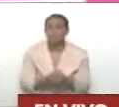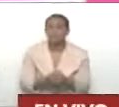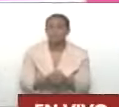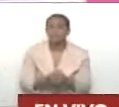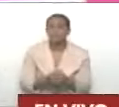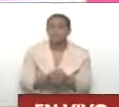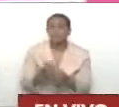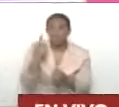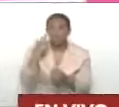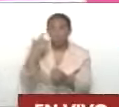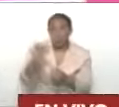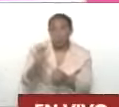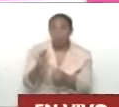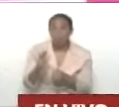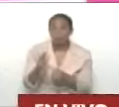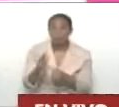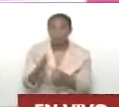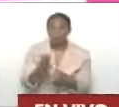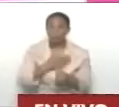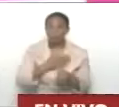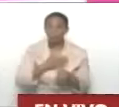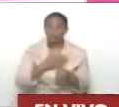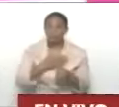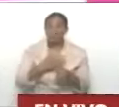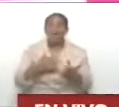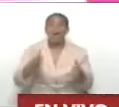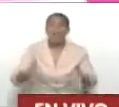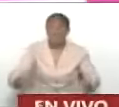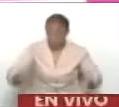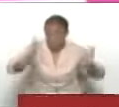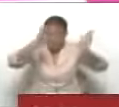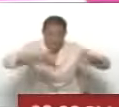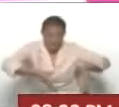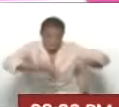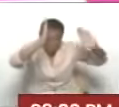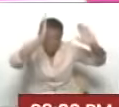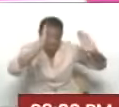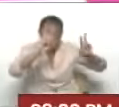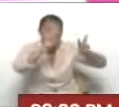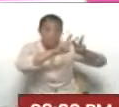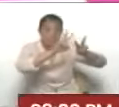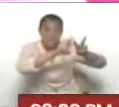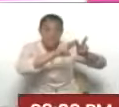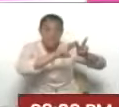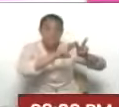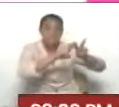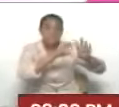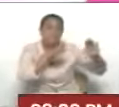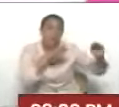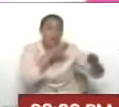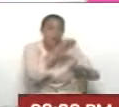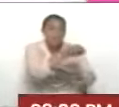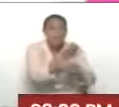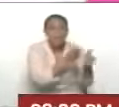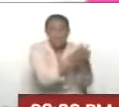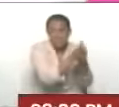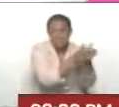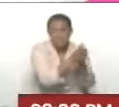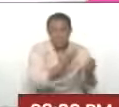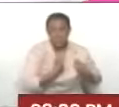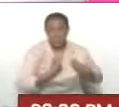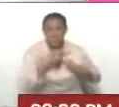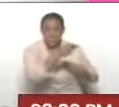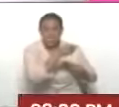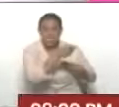¿Y tienes? Entregado por mi presidente Hugo Rafael Chávez Frías. ¿Y tienes tu emprendimiento ahí? Sí, ahí tengo mi